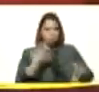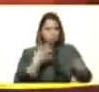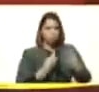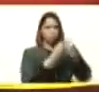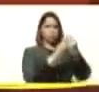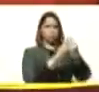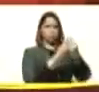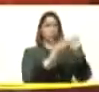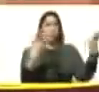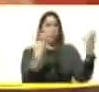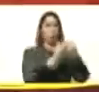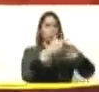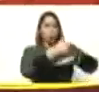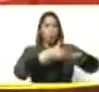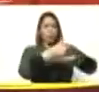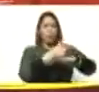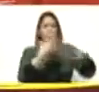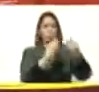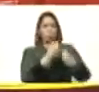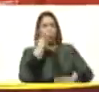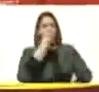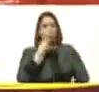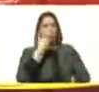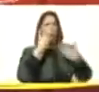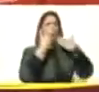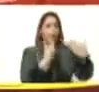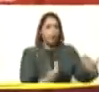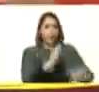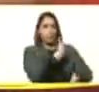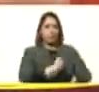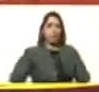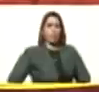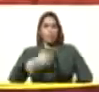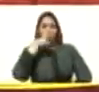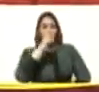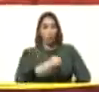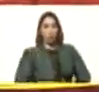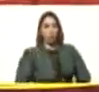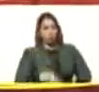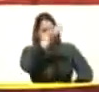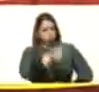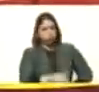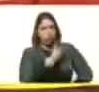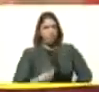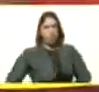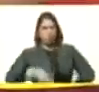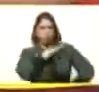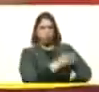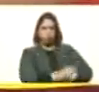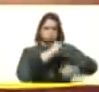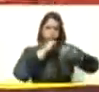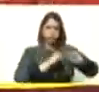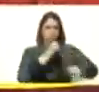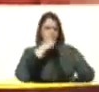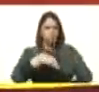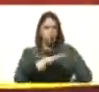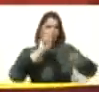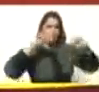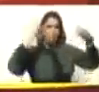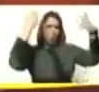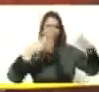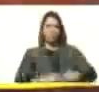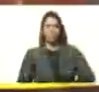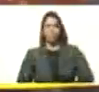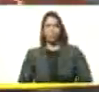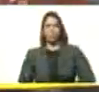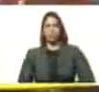gobernar conjunto a la juventud. Gracias, presidente Nicolás Maduro, por ser un presidente valiente y al pueblo. ¡Venceremos!